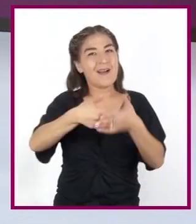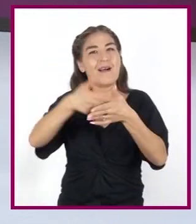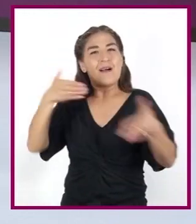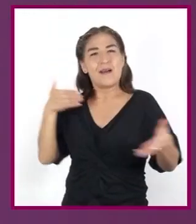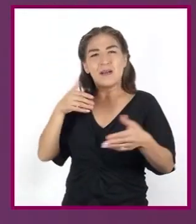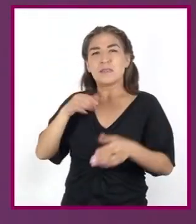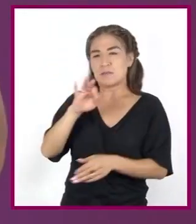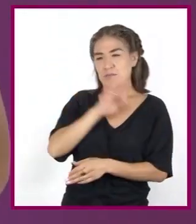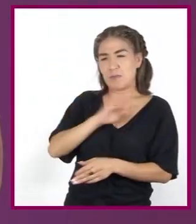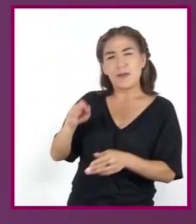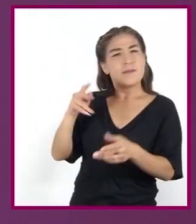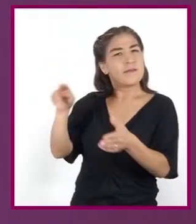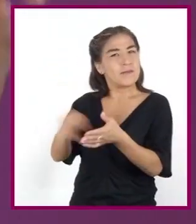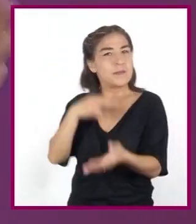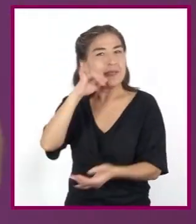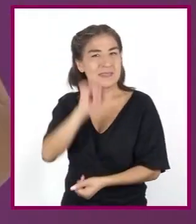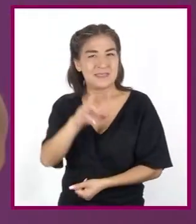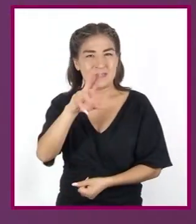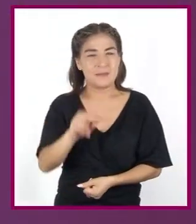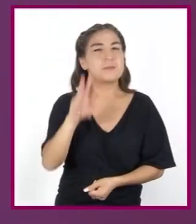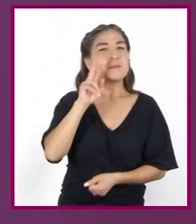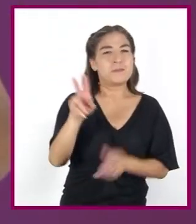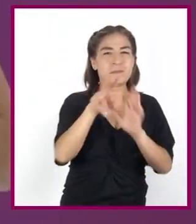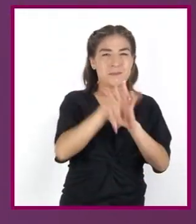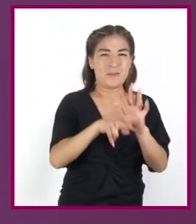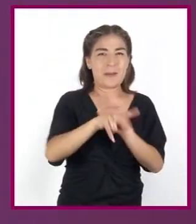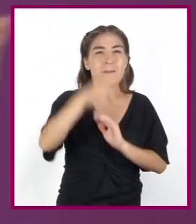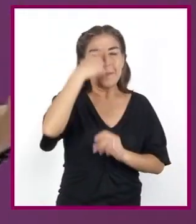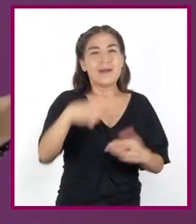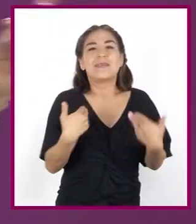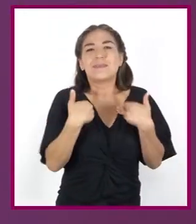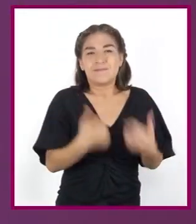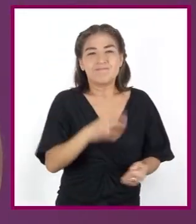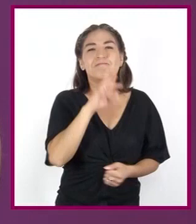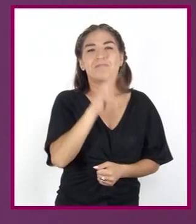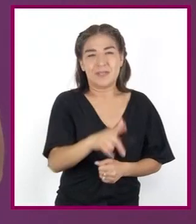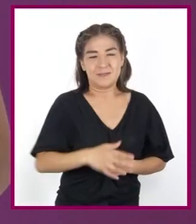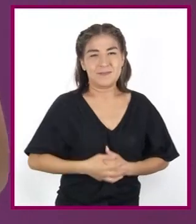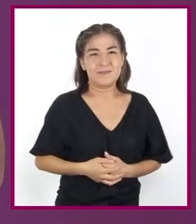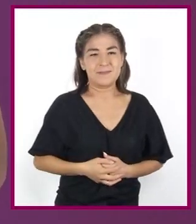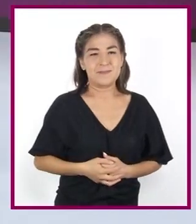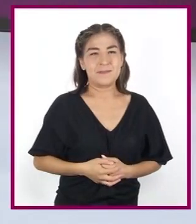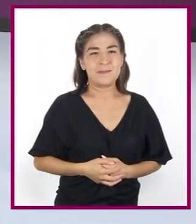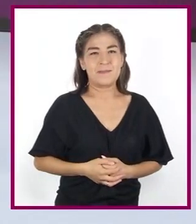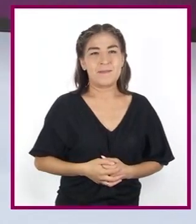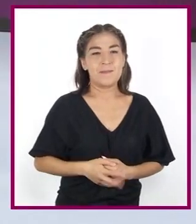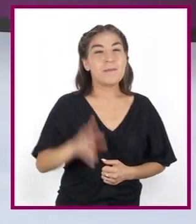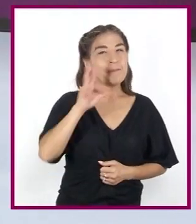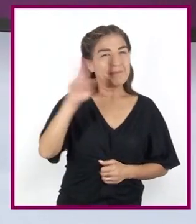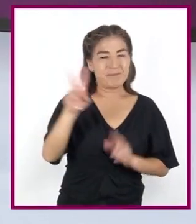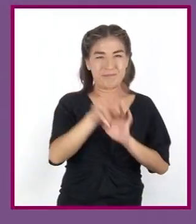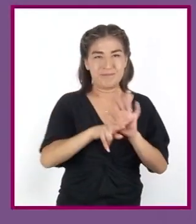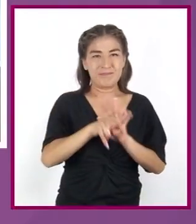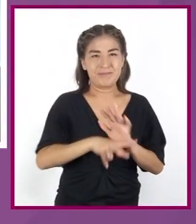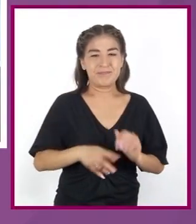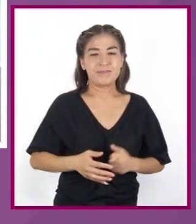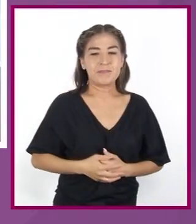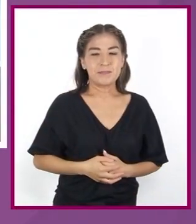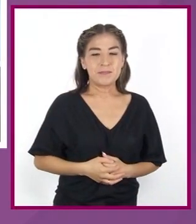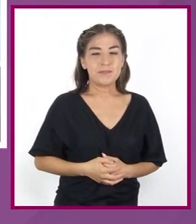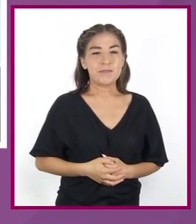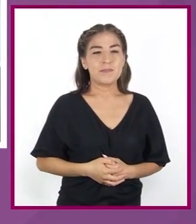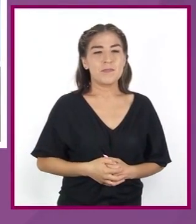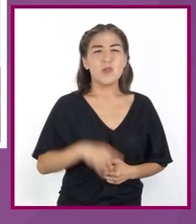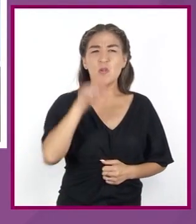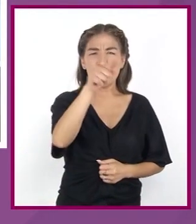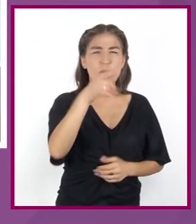firmarlo. Veamos juntos un video que nos ayudará a comprenderlo un poco mejor. ¡Corre video! ¿Alguna